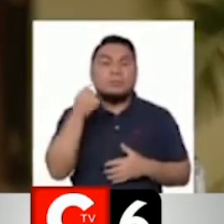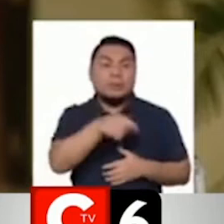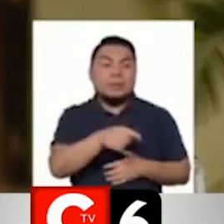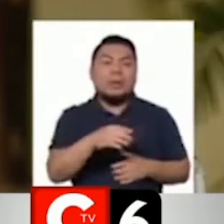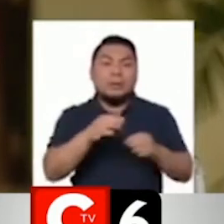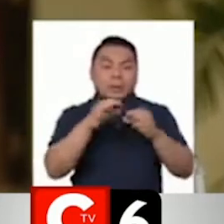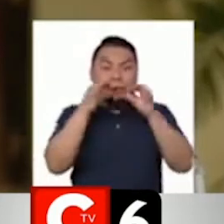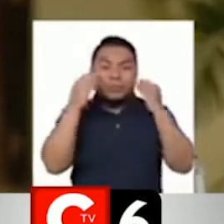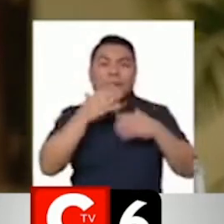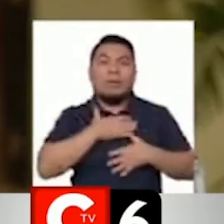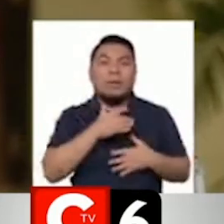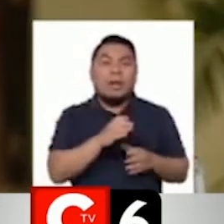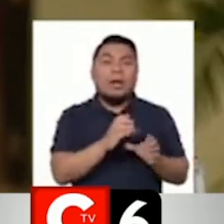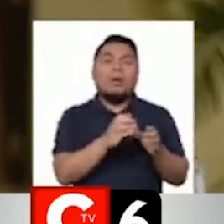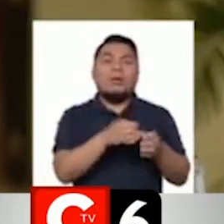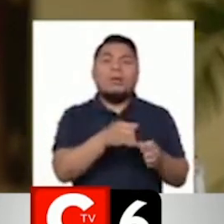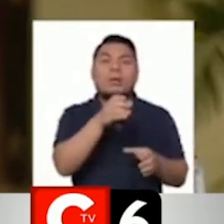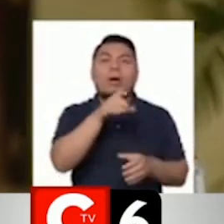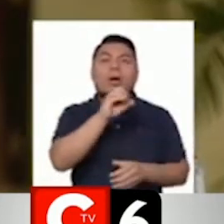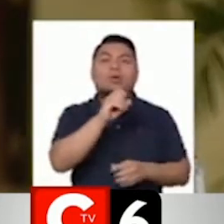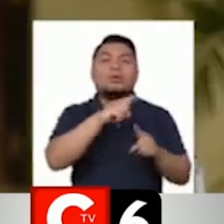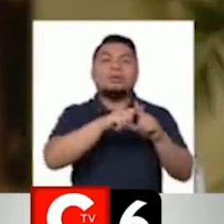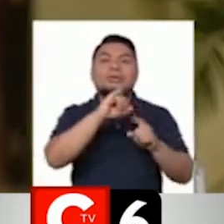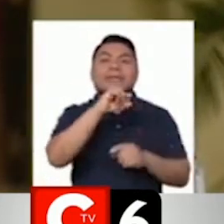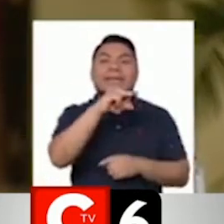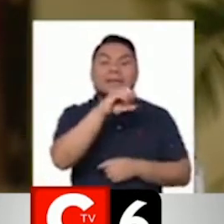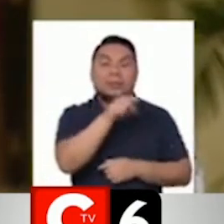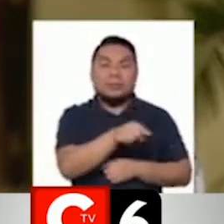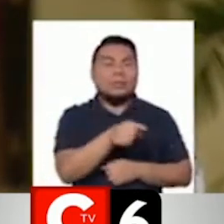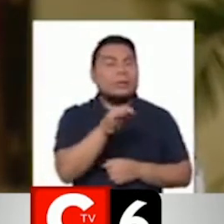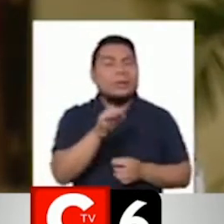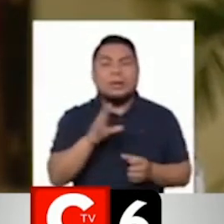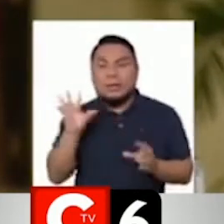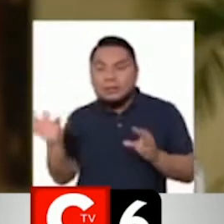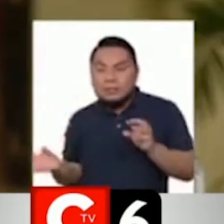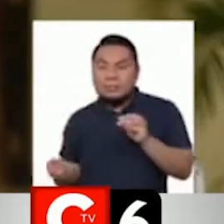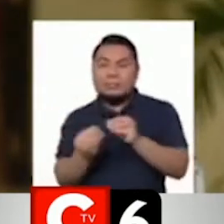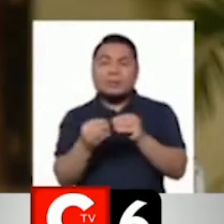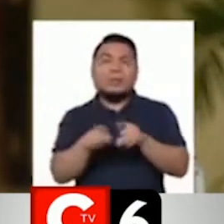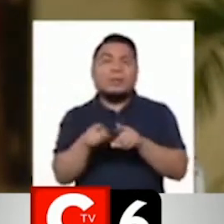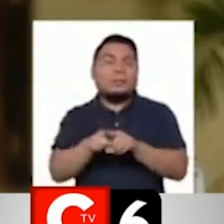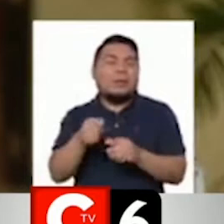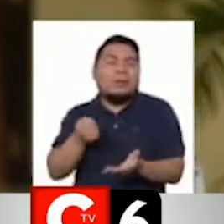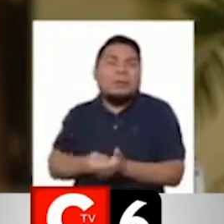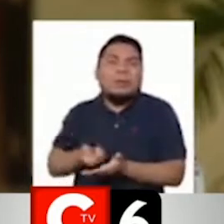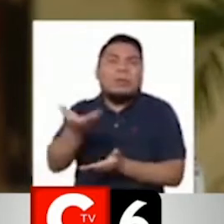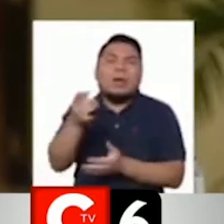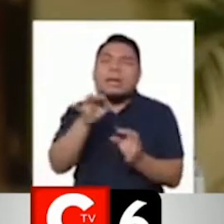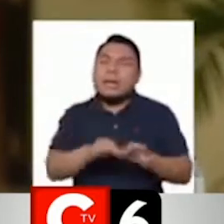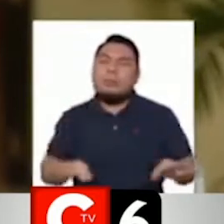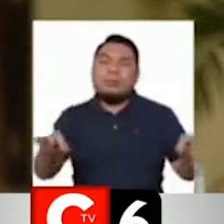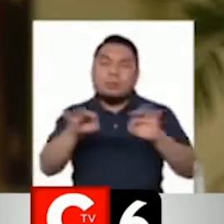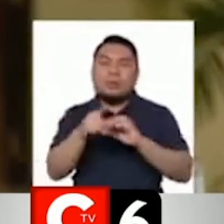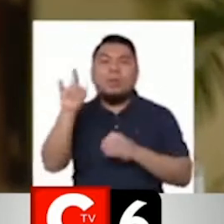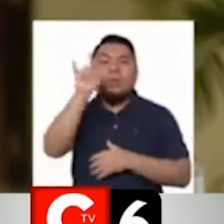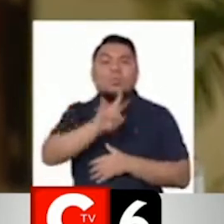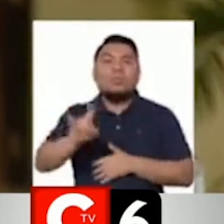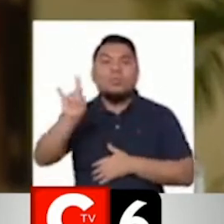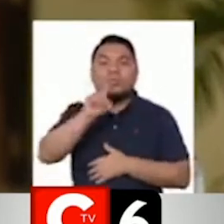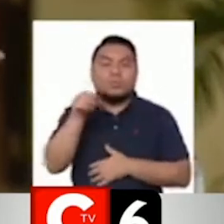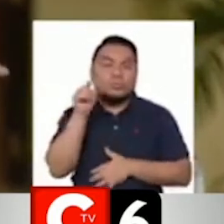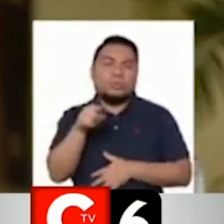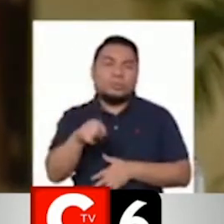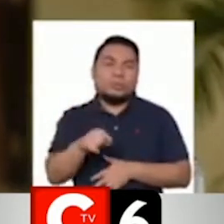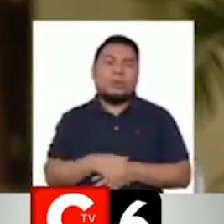como un recurso sanitario estratégico, donde su uso para